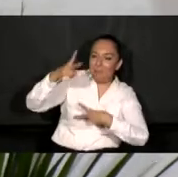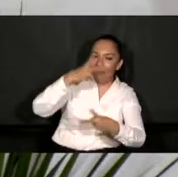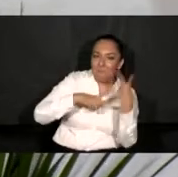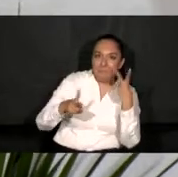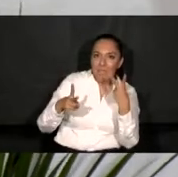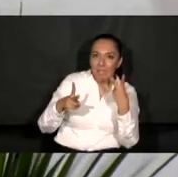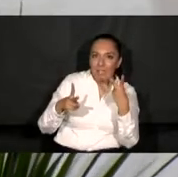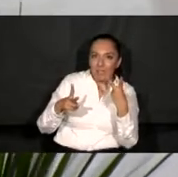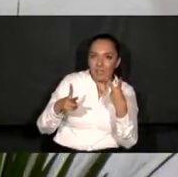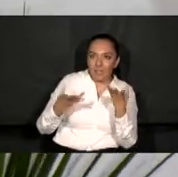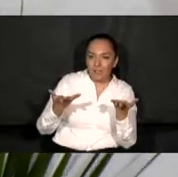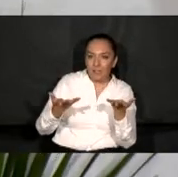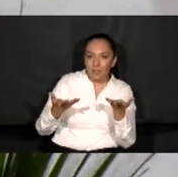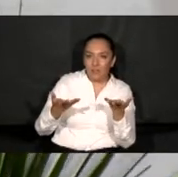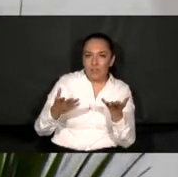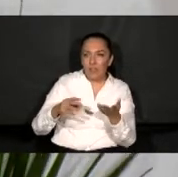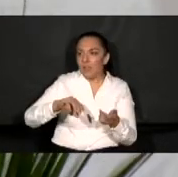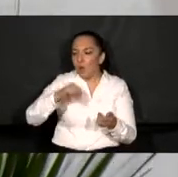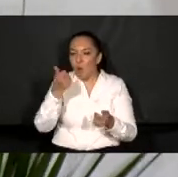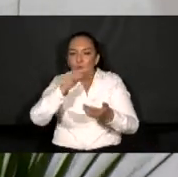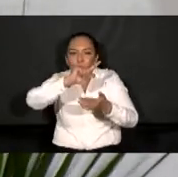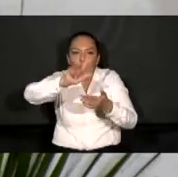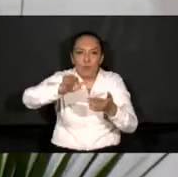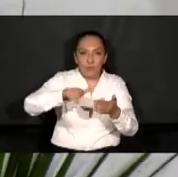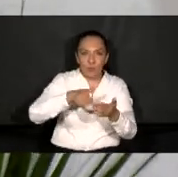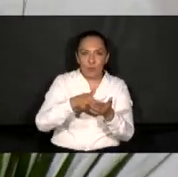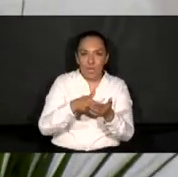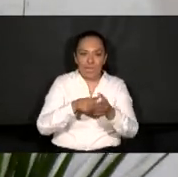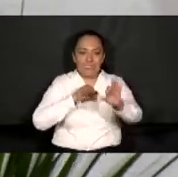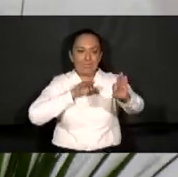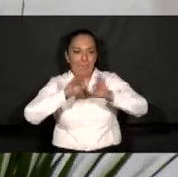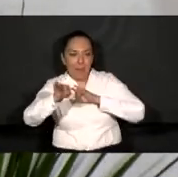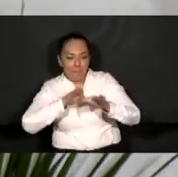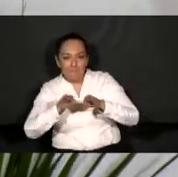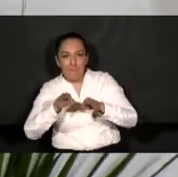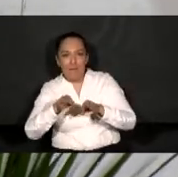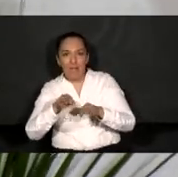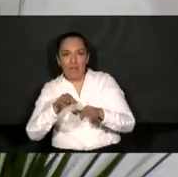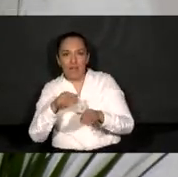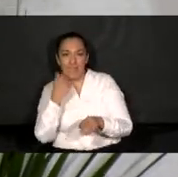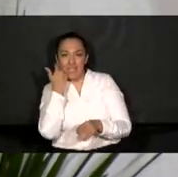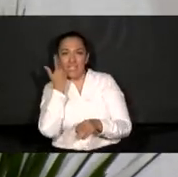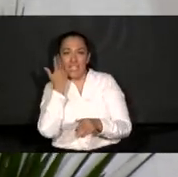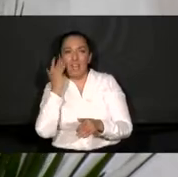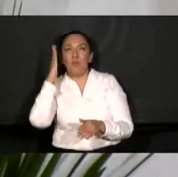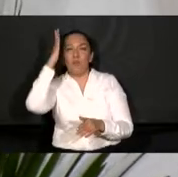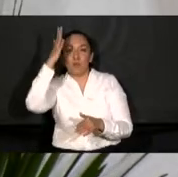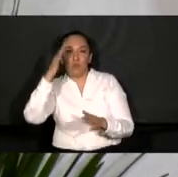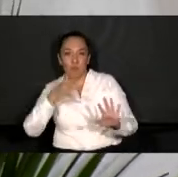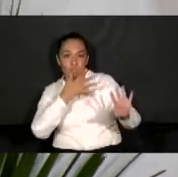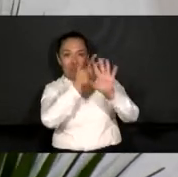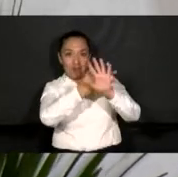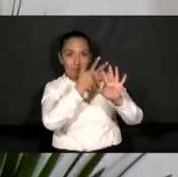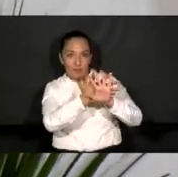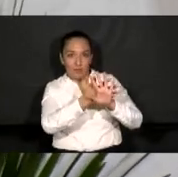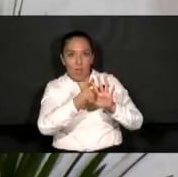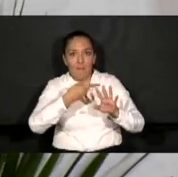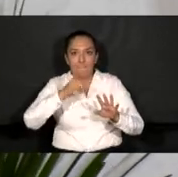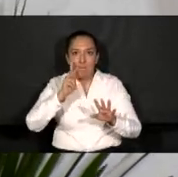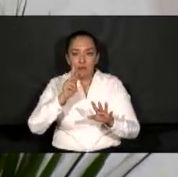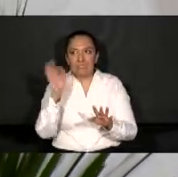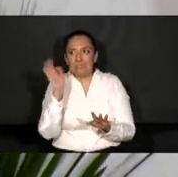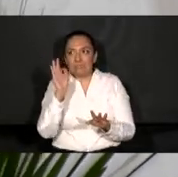y también otros, quienes han hecho sus vidas y quienes buscan pasar la frontera al vecino país, pero se